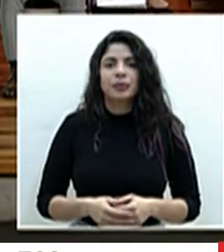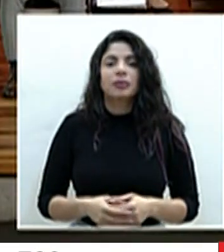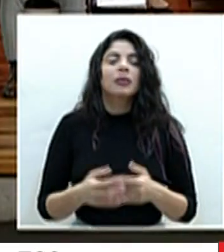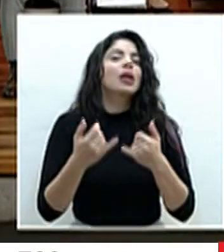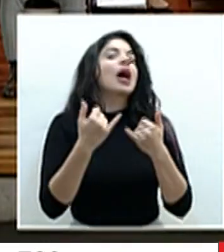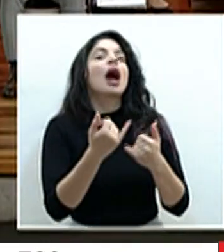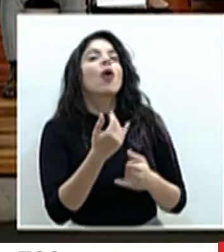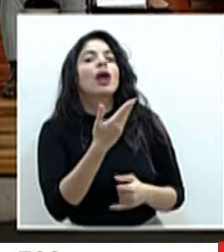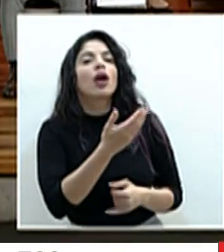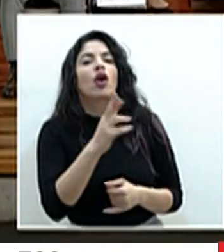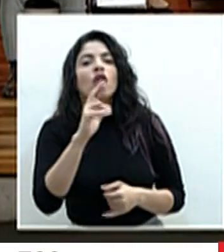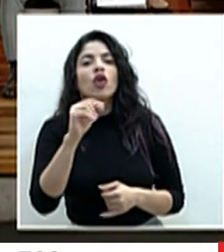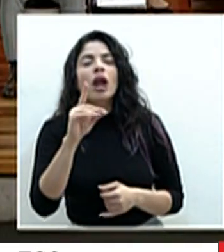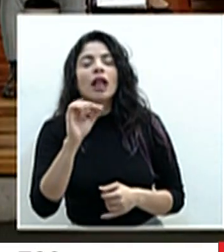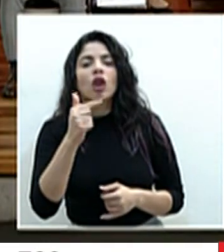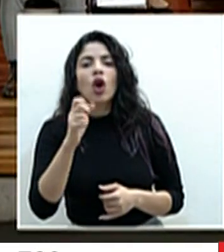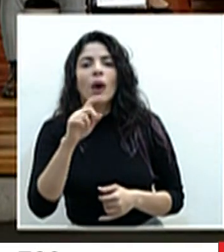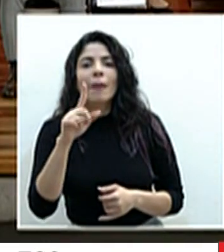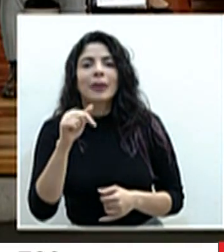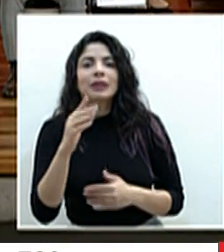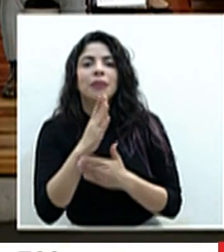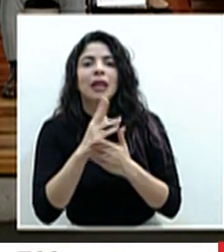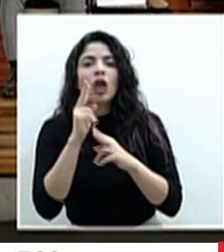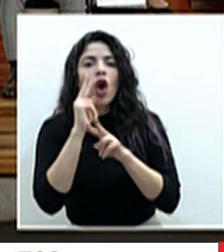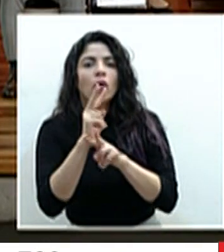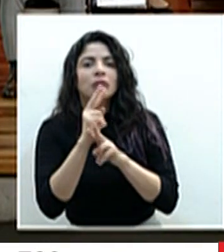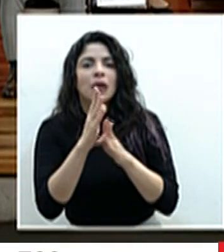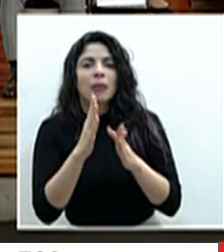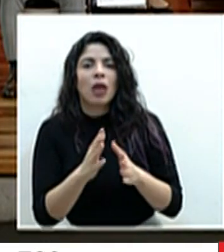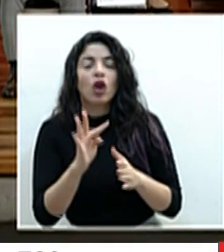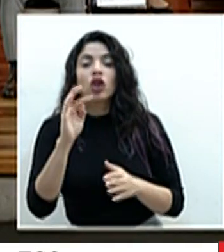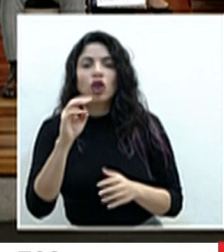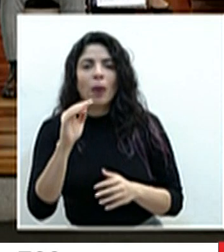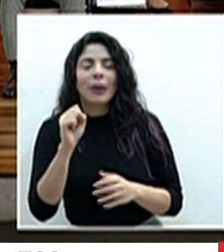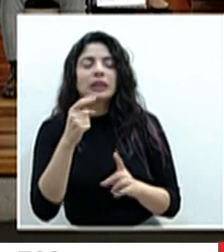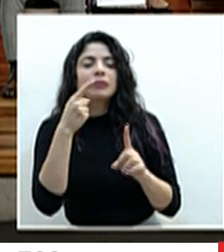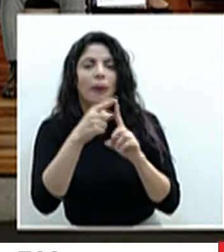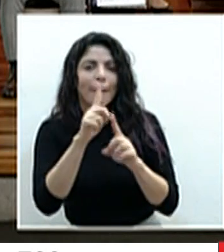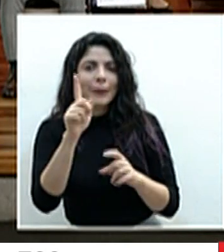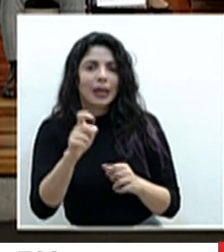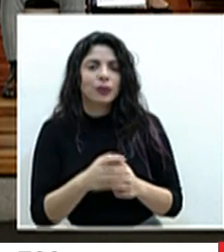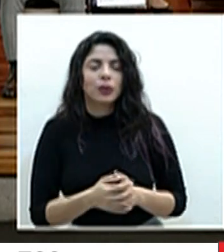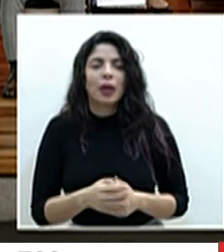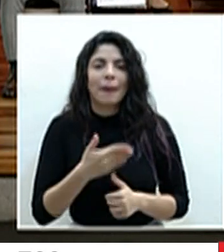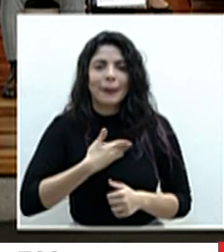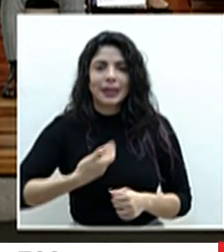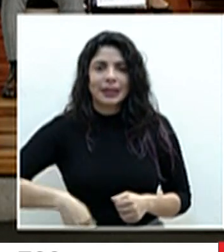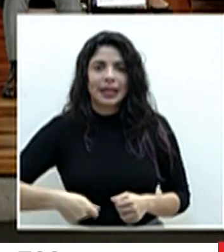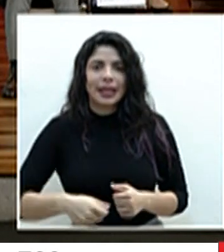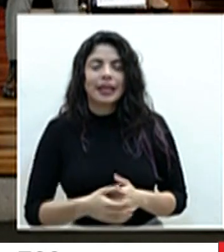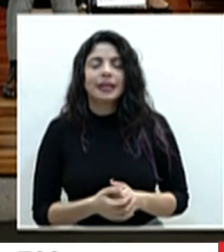Escuchamos a Tomás Gómez del medio digital El Observador. Por favor, su consulta al señor presidente.